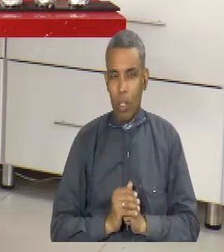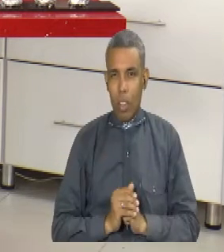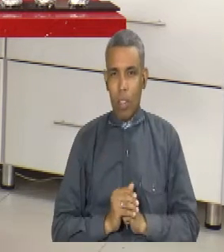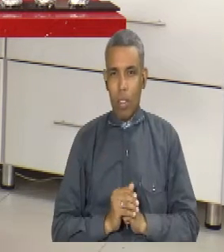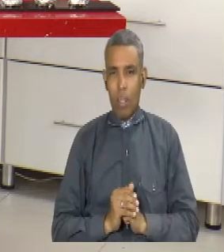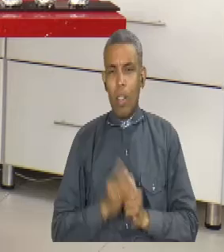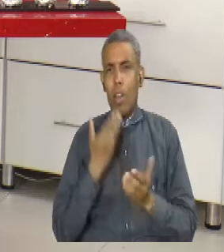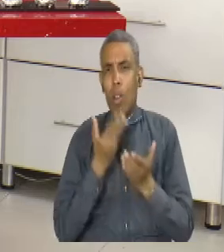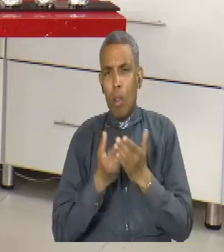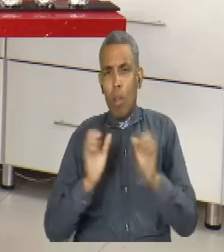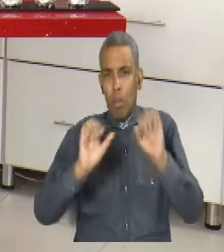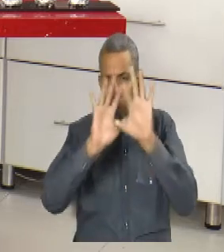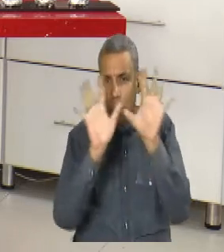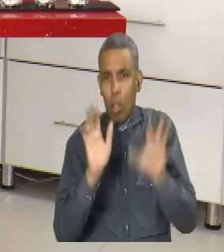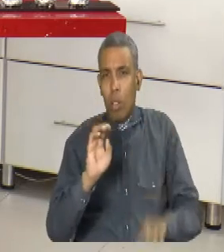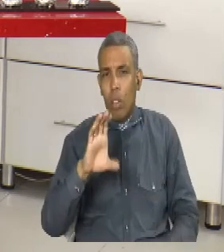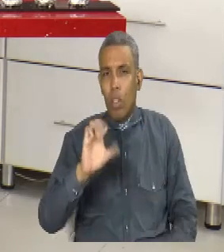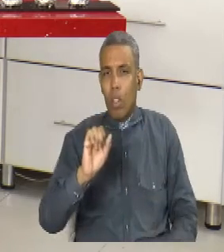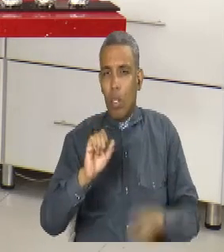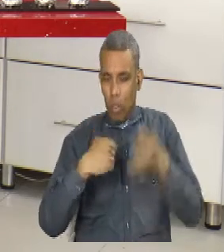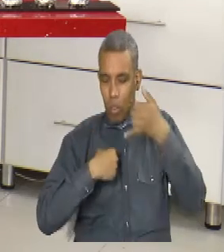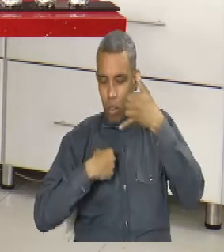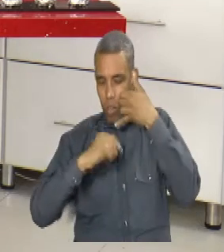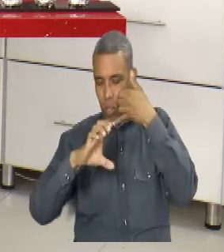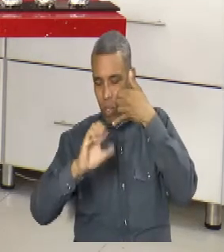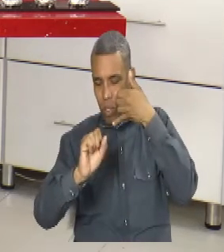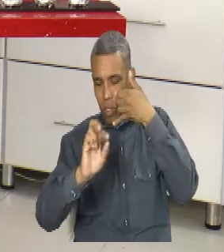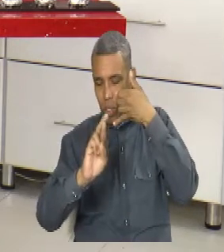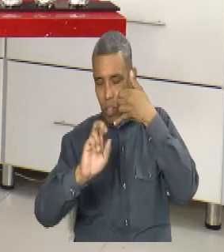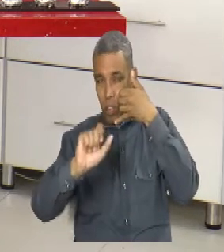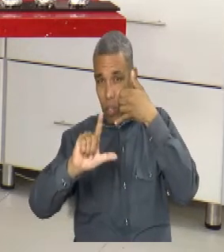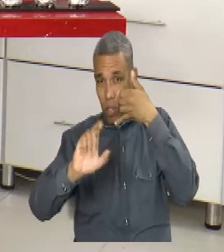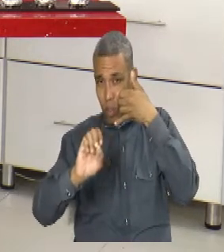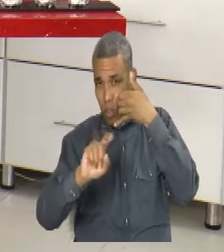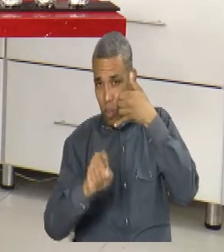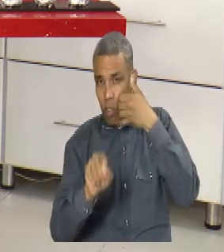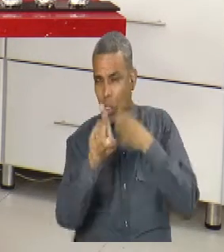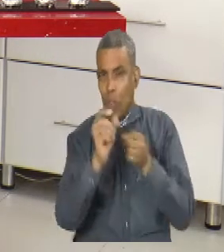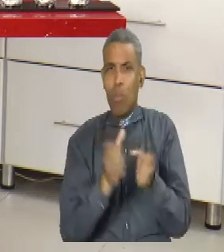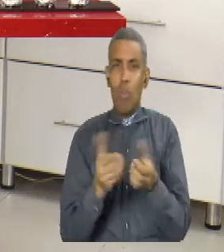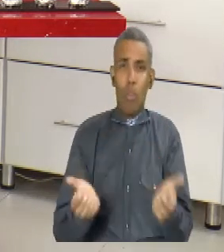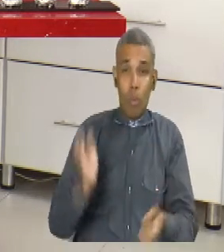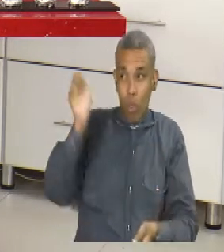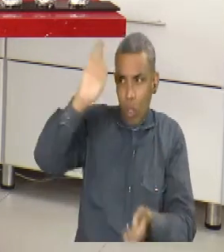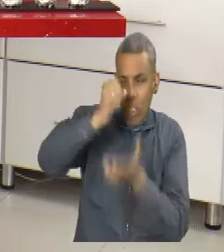Sí. Sí, buenos días, Carlos. Carlos. Bien, bien, ¿cómo estás, Carlos? Dios te bendiga.